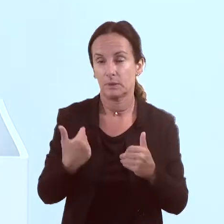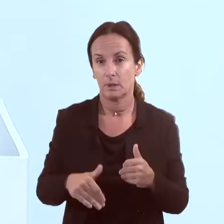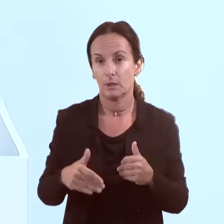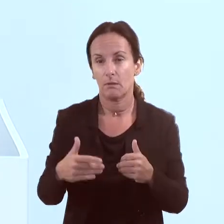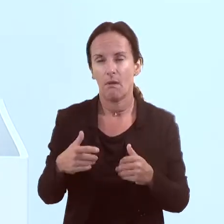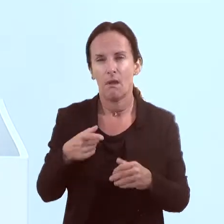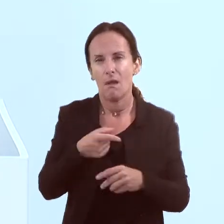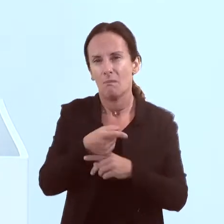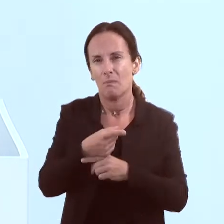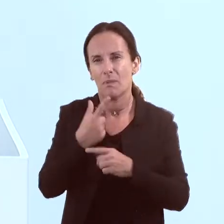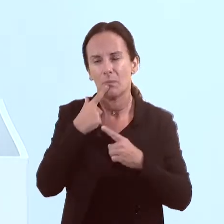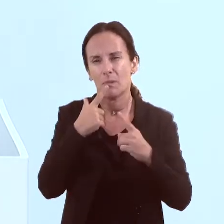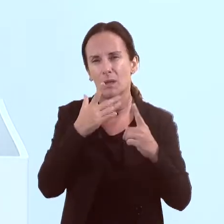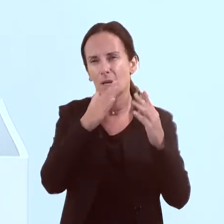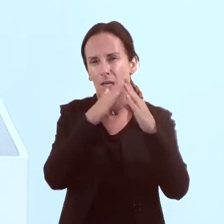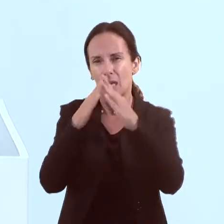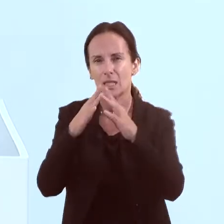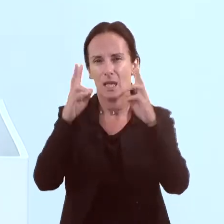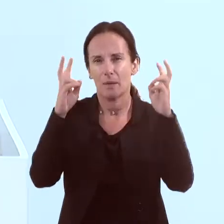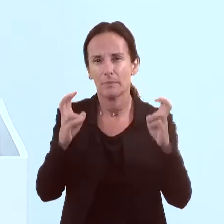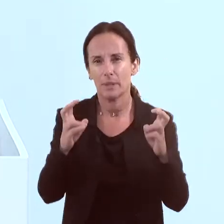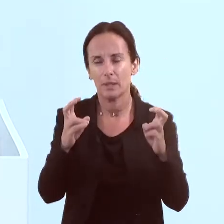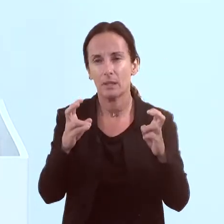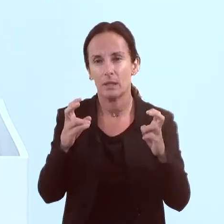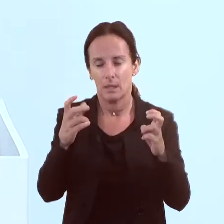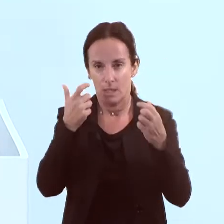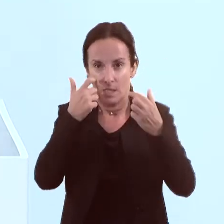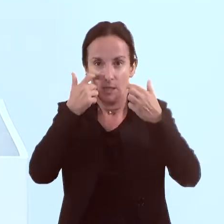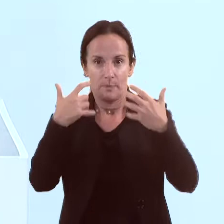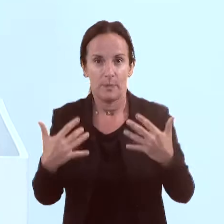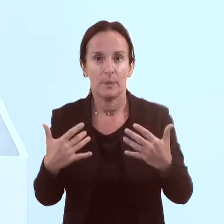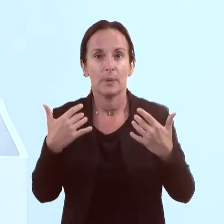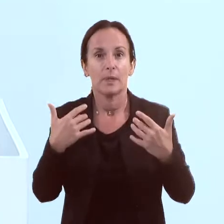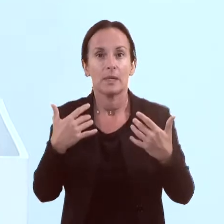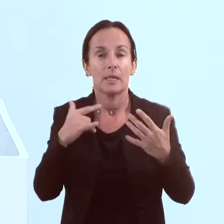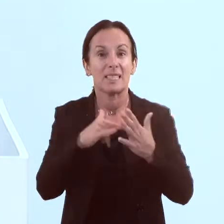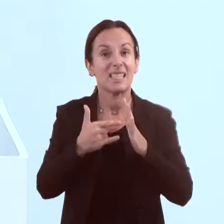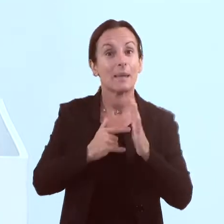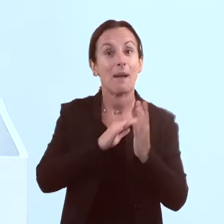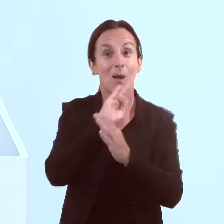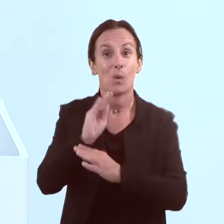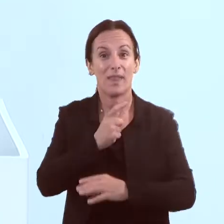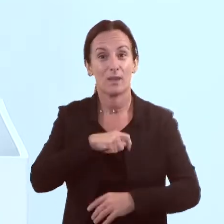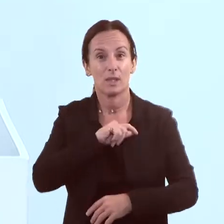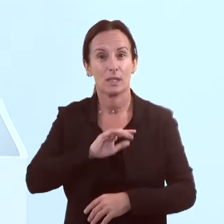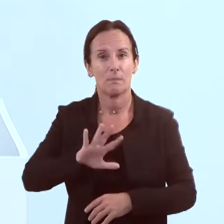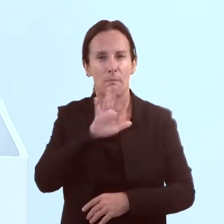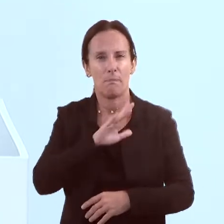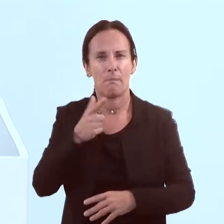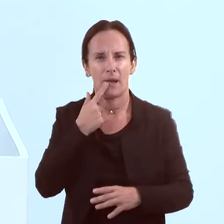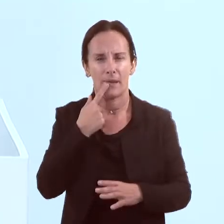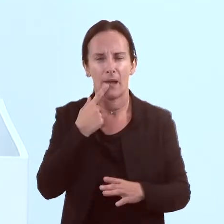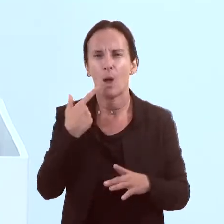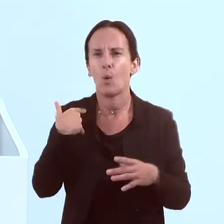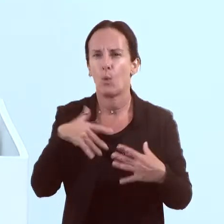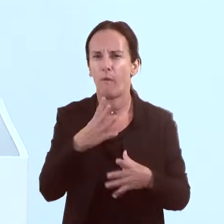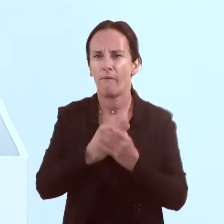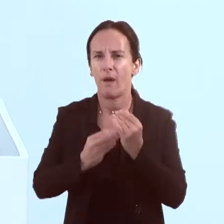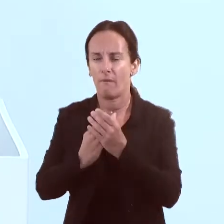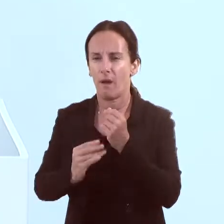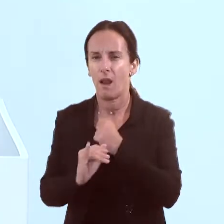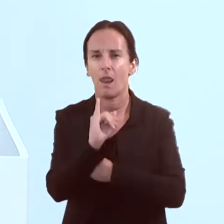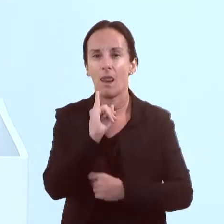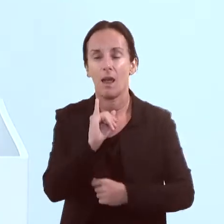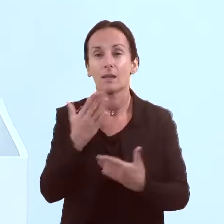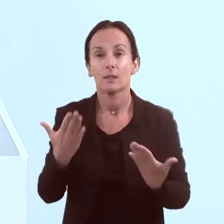la cantidad de agujeros que tenía el sistema de cuidados de nuestro país y eso nos ha ayudado también pues por parte